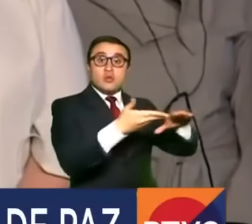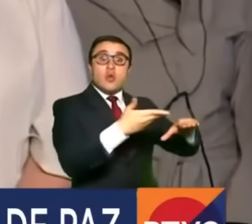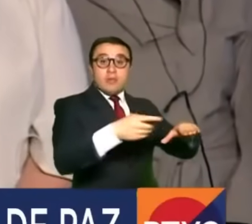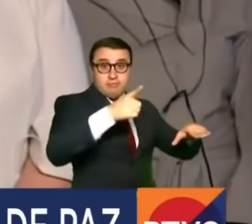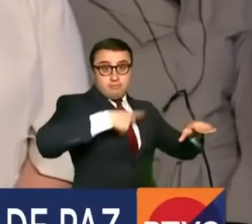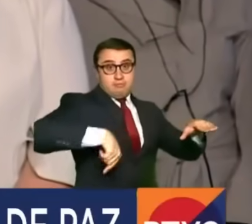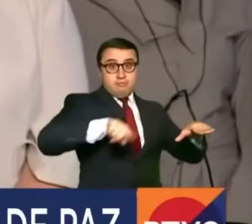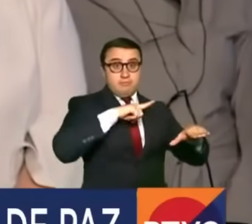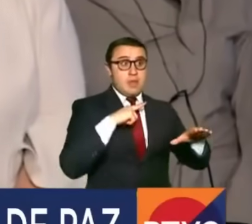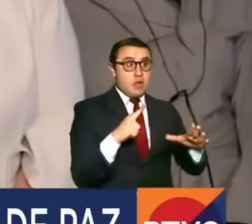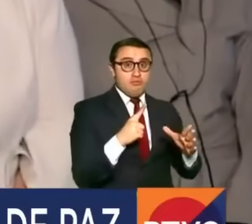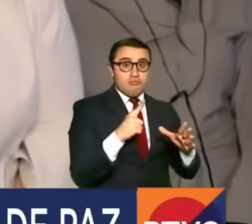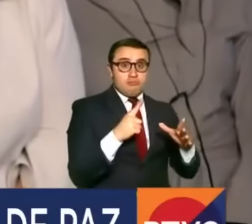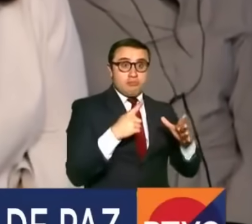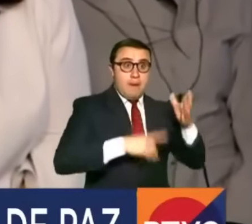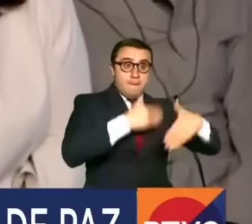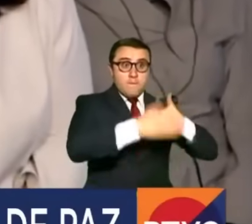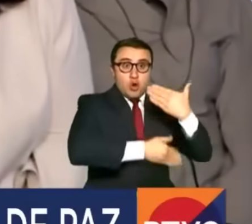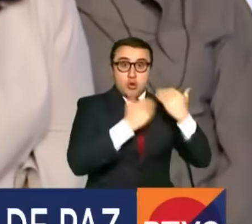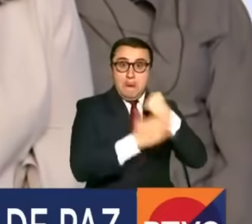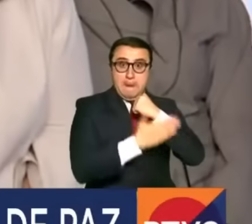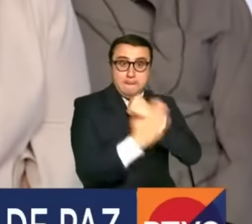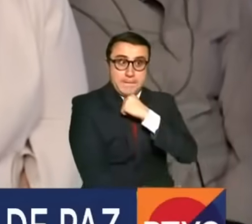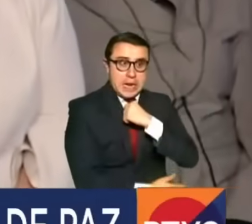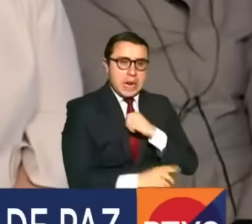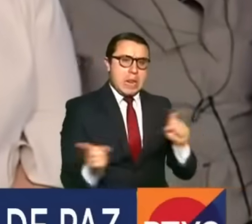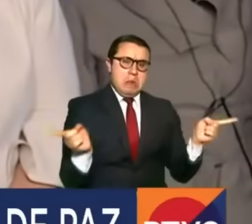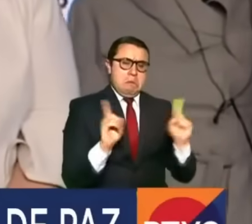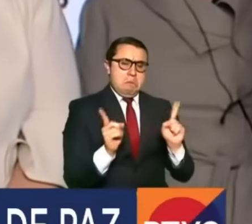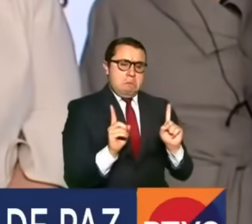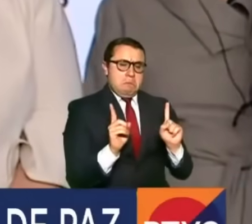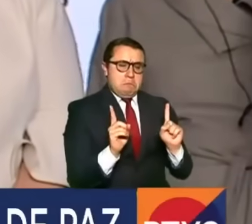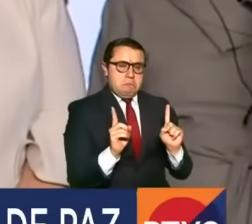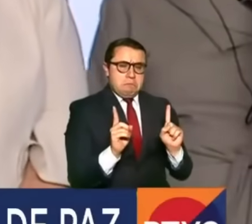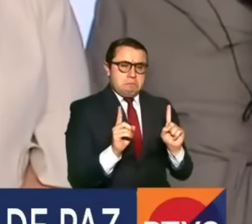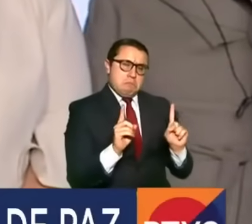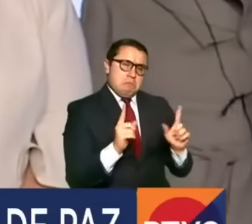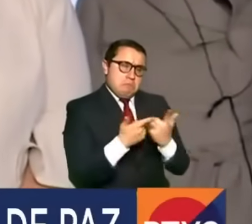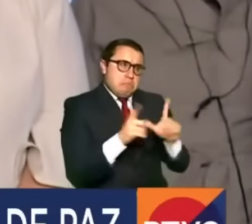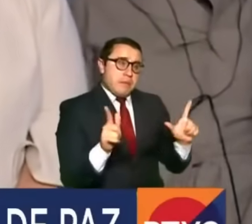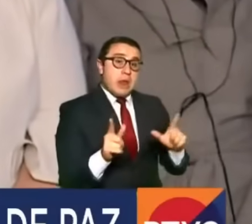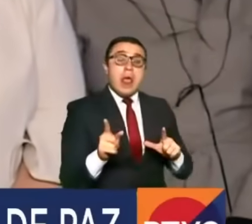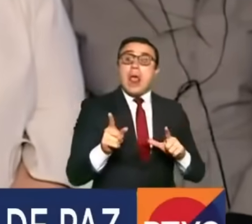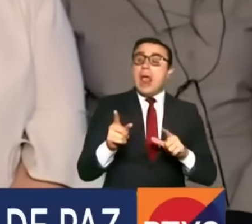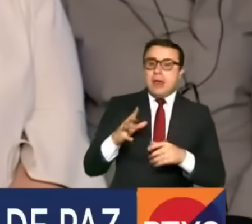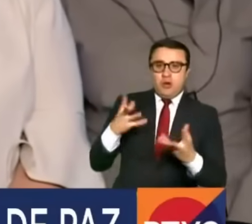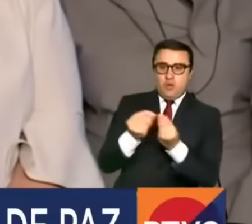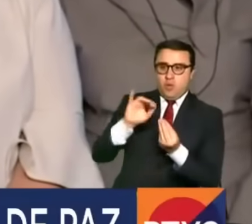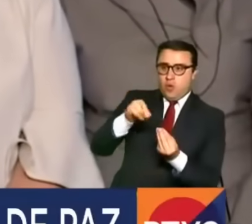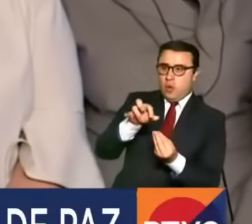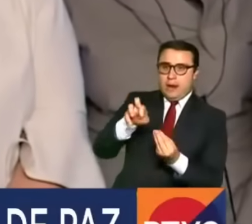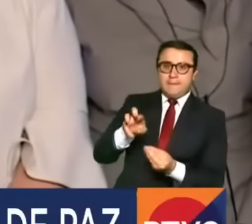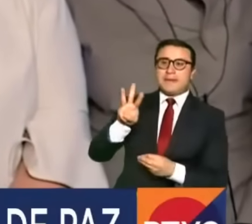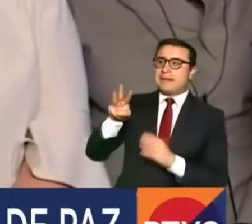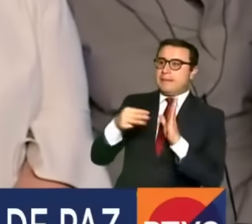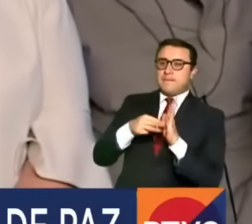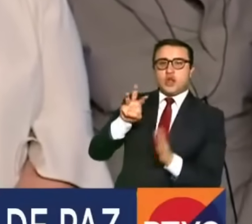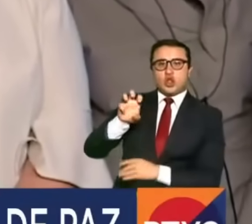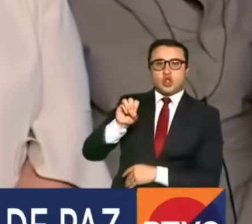JEP, se negaron 3.804. la inmensa mayoría.